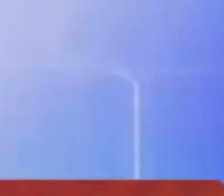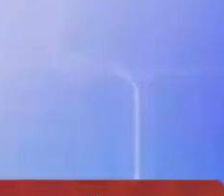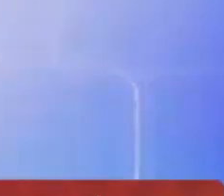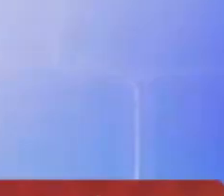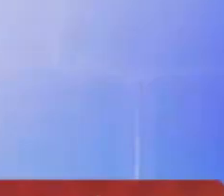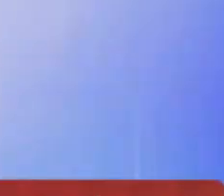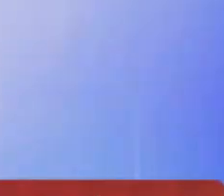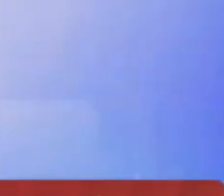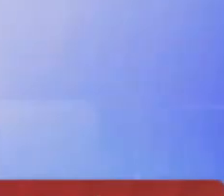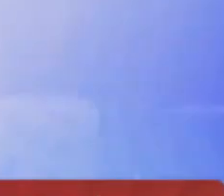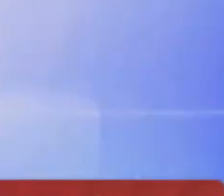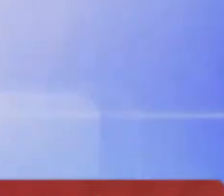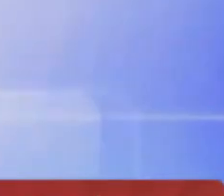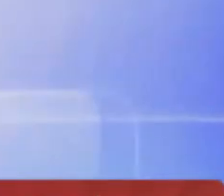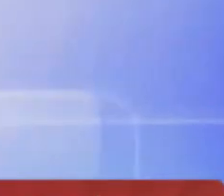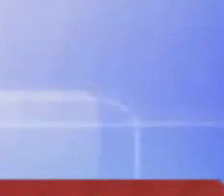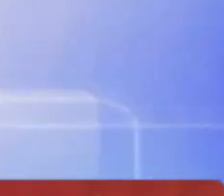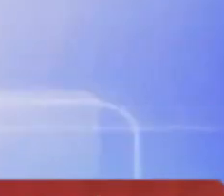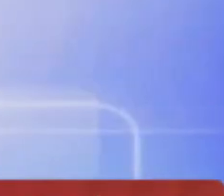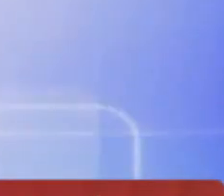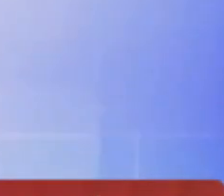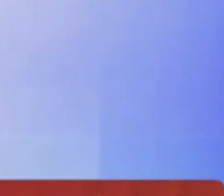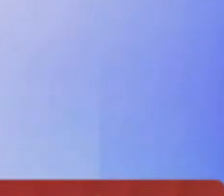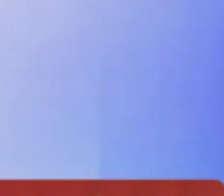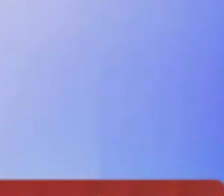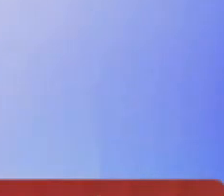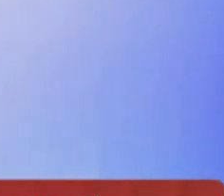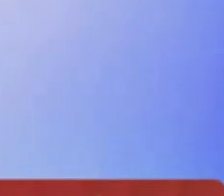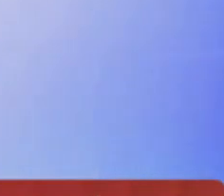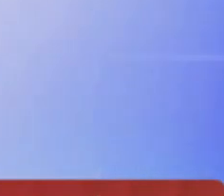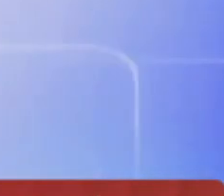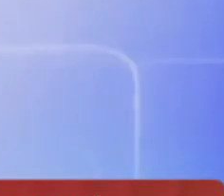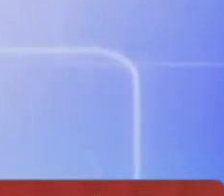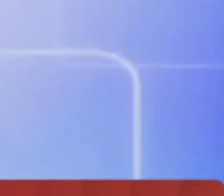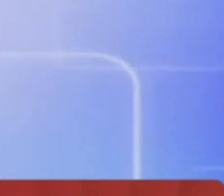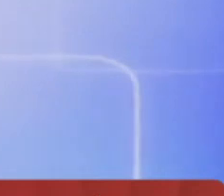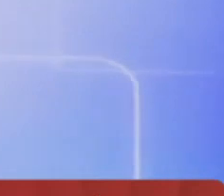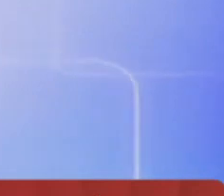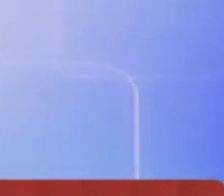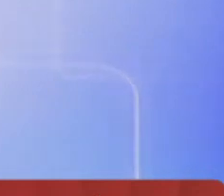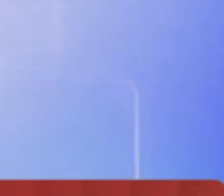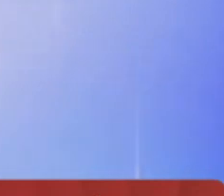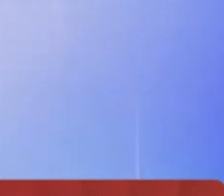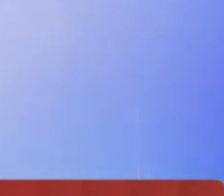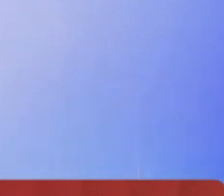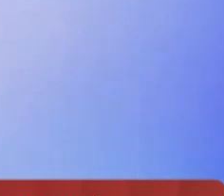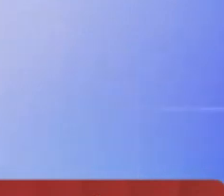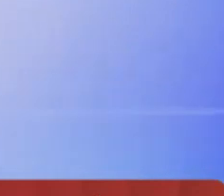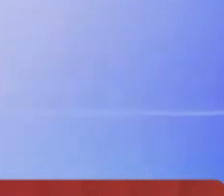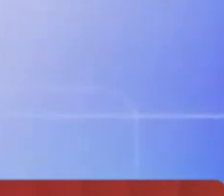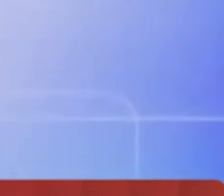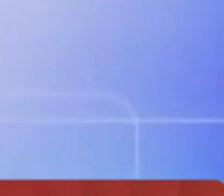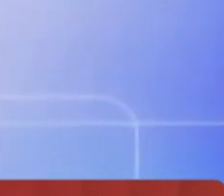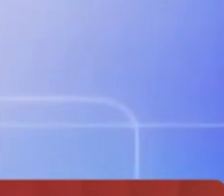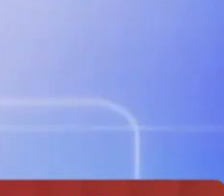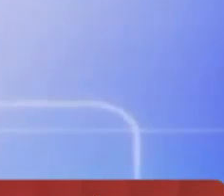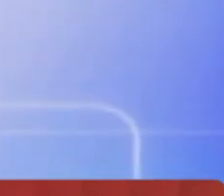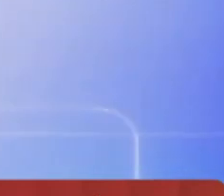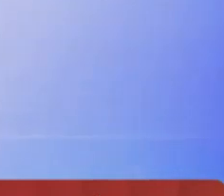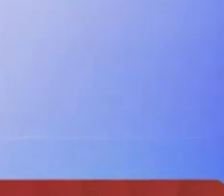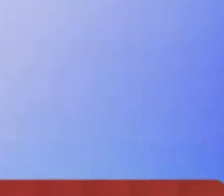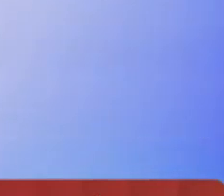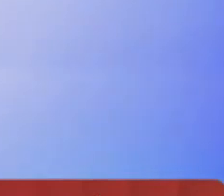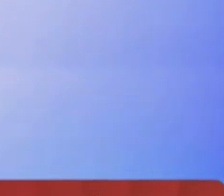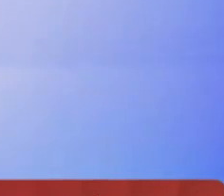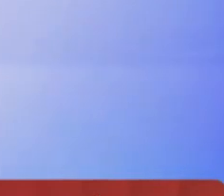donde las cifras comenzaron a crecer. Como La Libertad, Ancas, Ica,